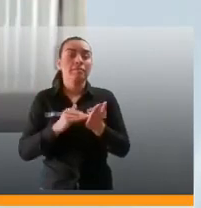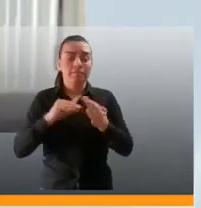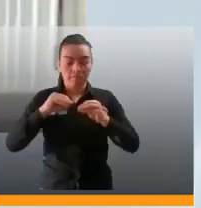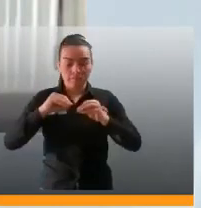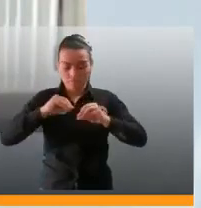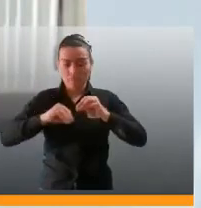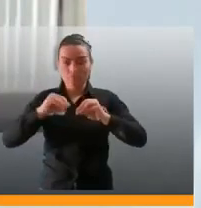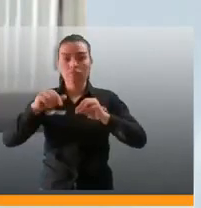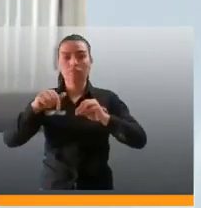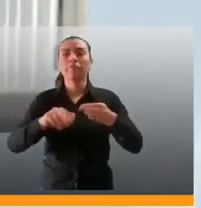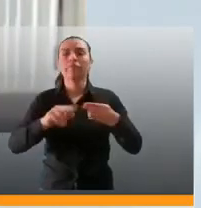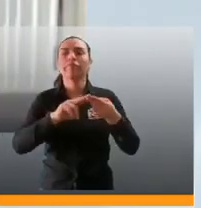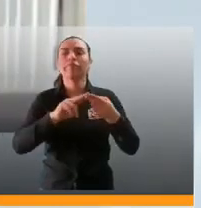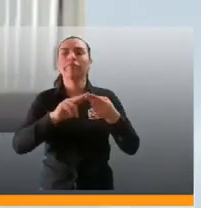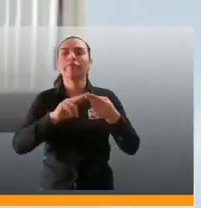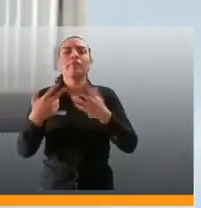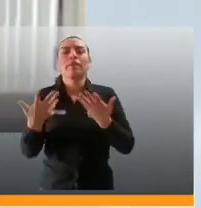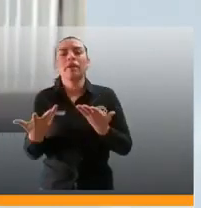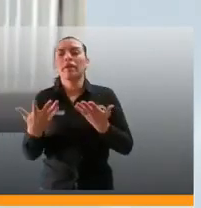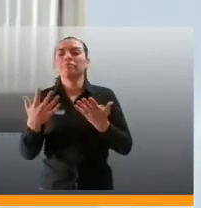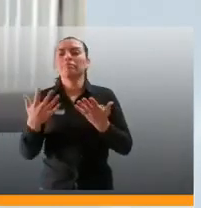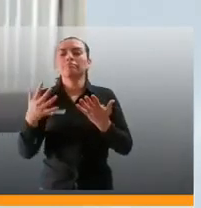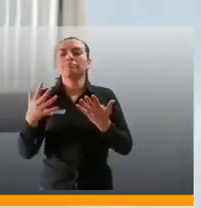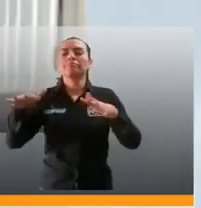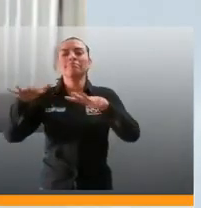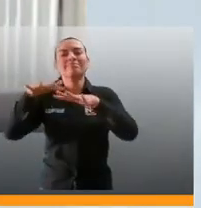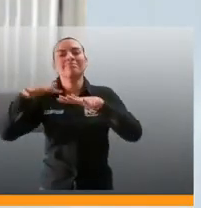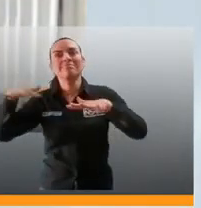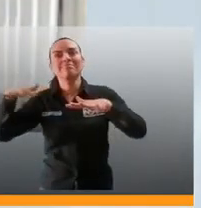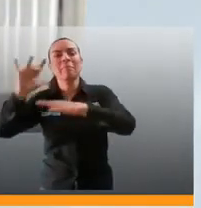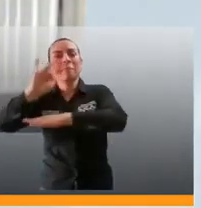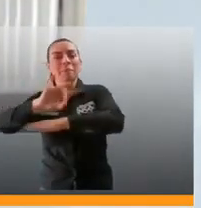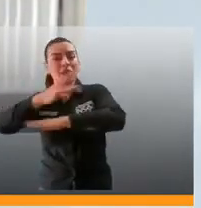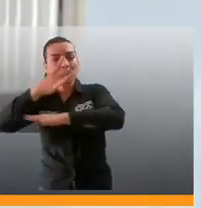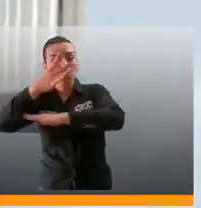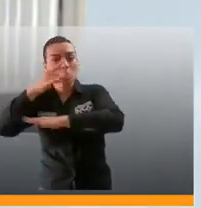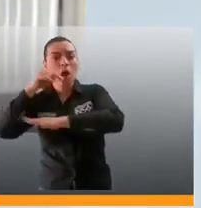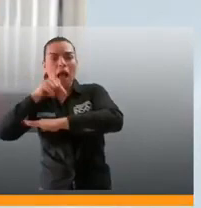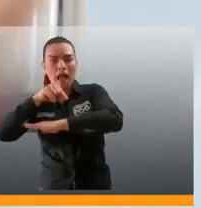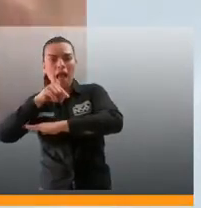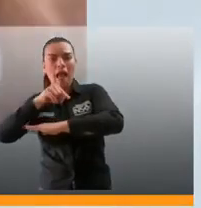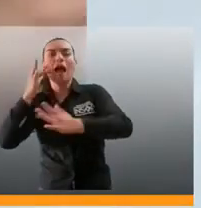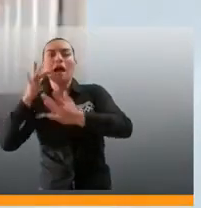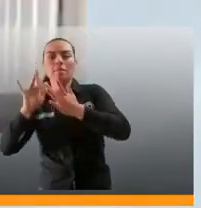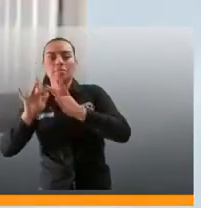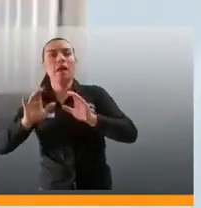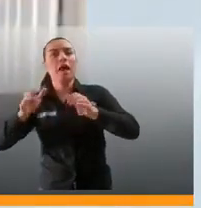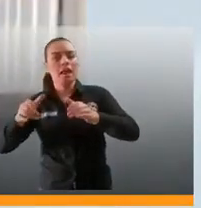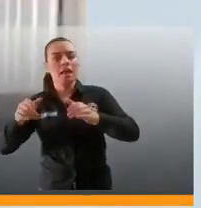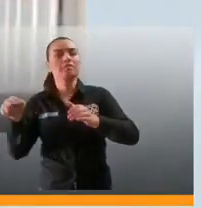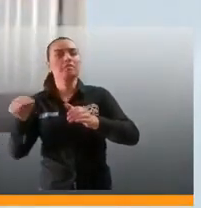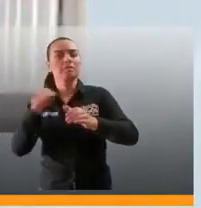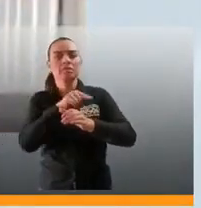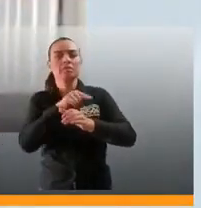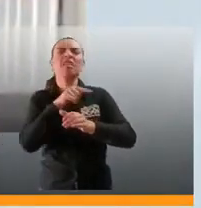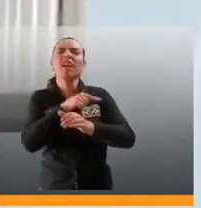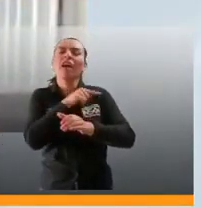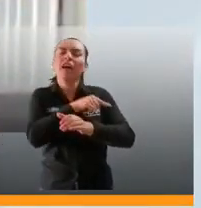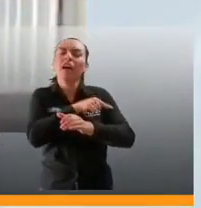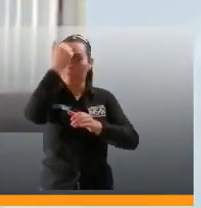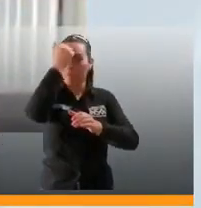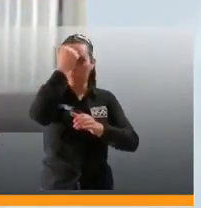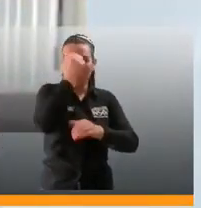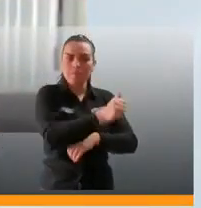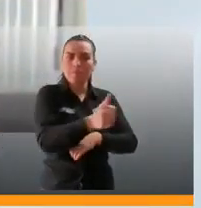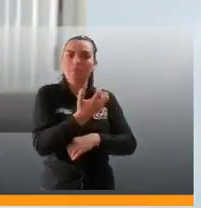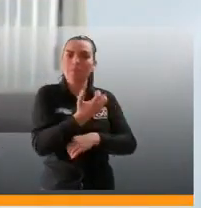un simulador, un laboratorio, un ambiente virtual para nuestra clase desde los profesores. Eso fue una ganancia